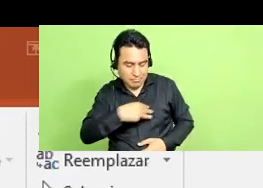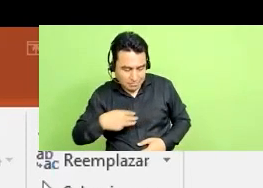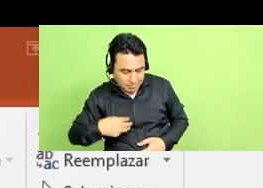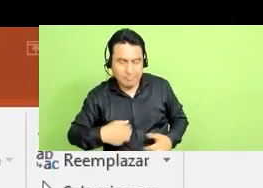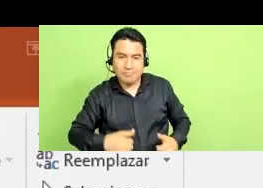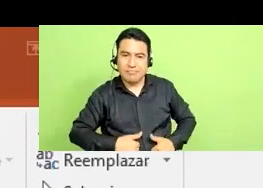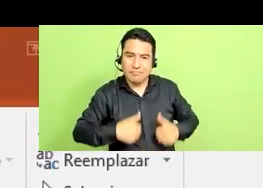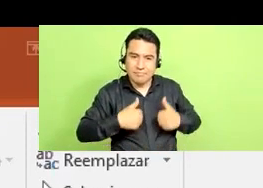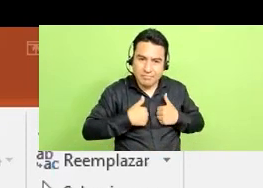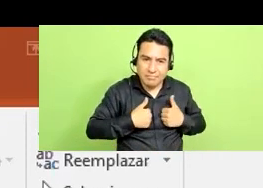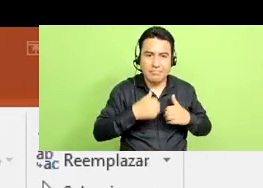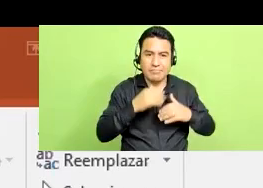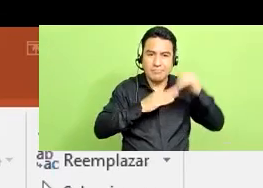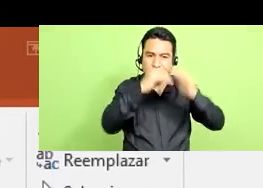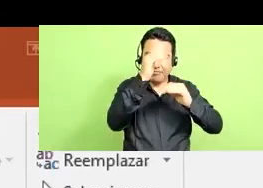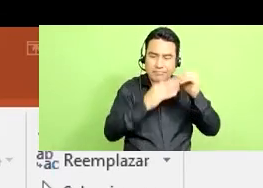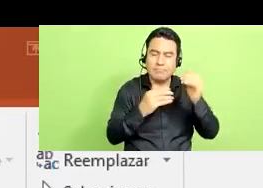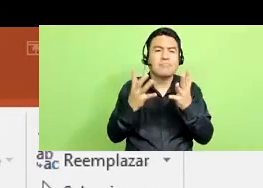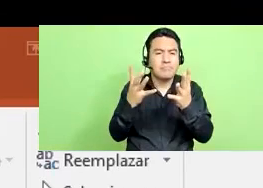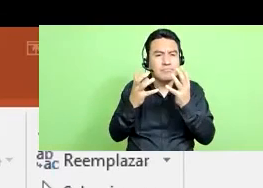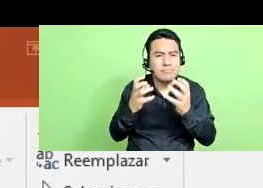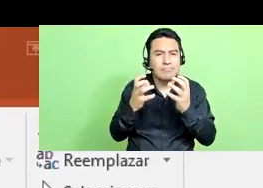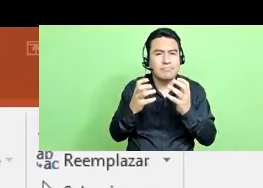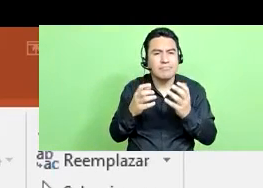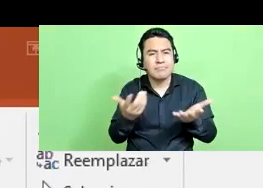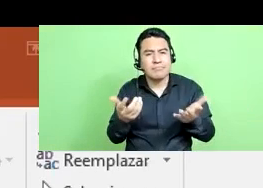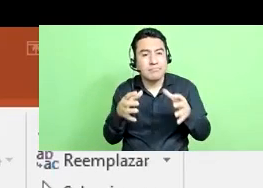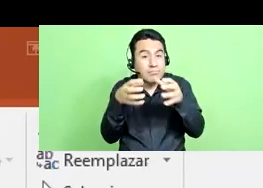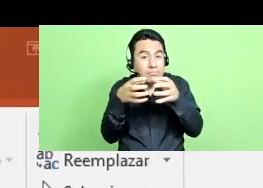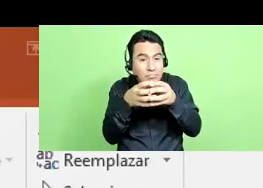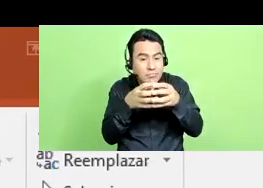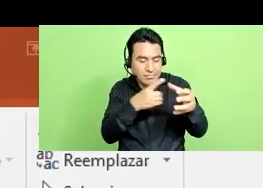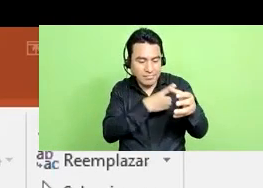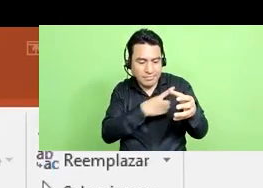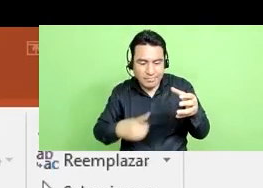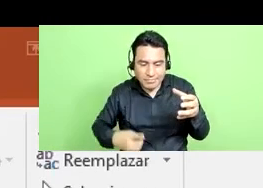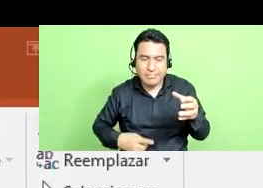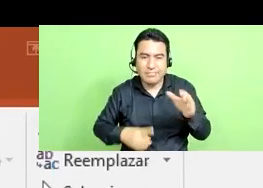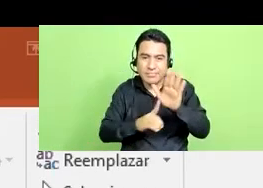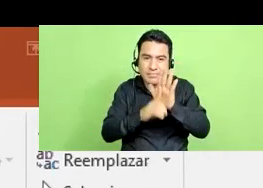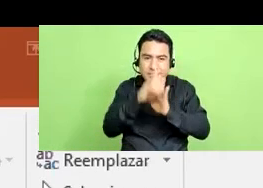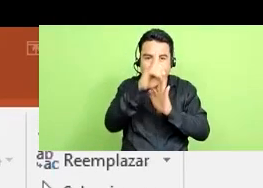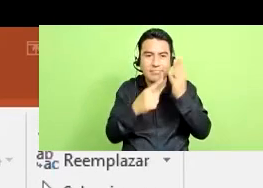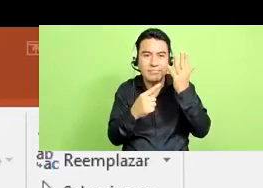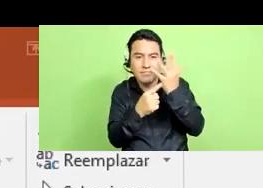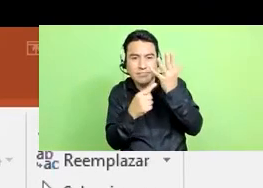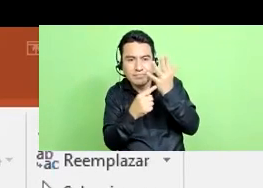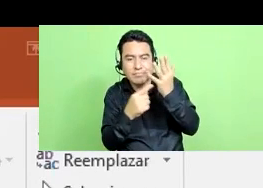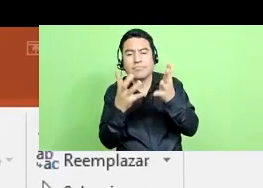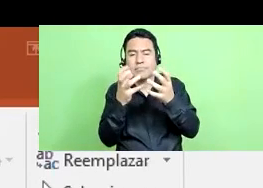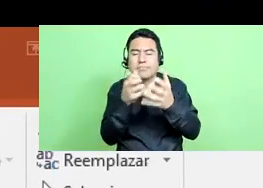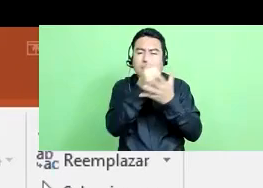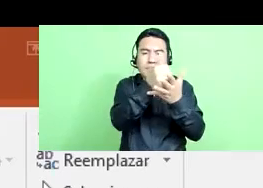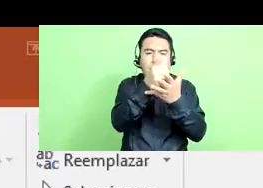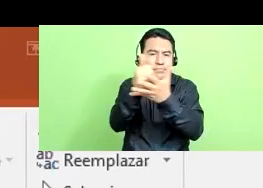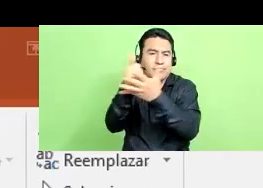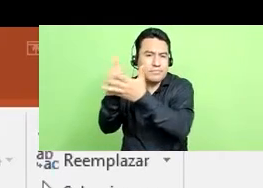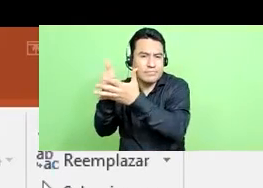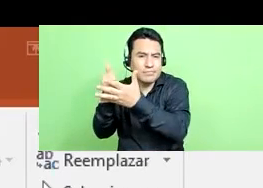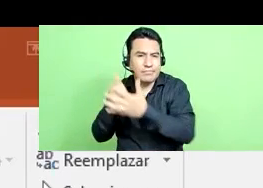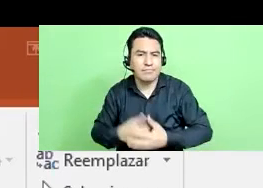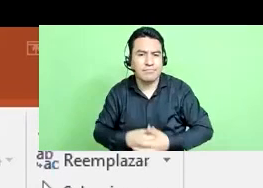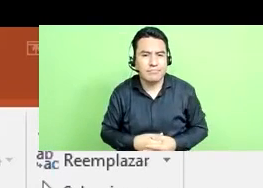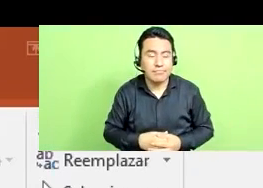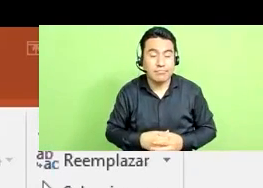saneamiento a cargo de la dirección general de accesibilidad y desarrollo tecnológico queremos tener un